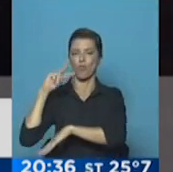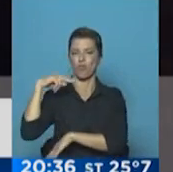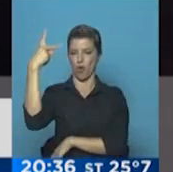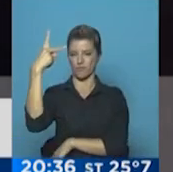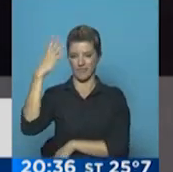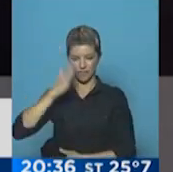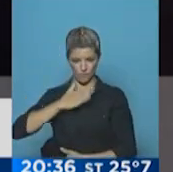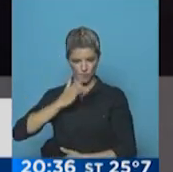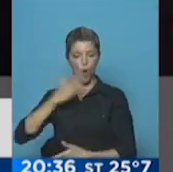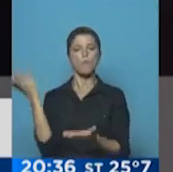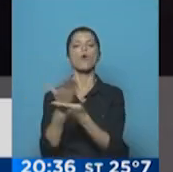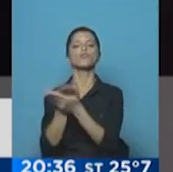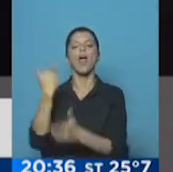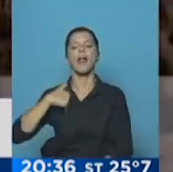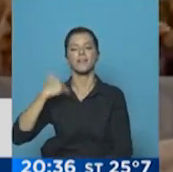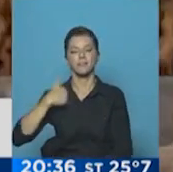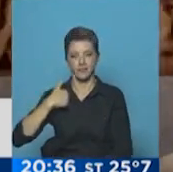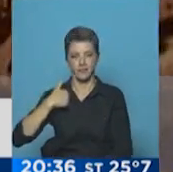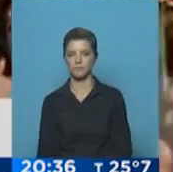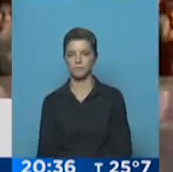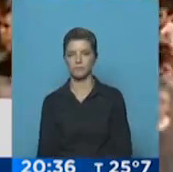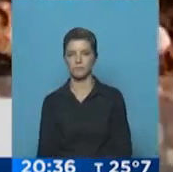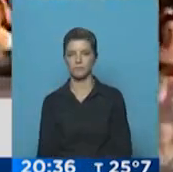satélites creados por los argentinos.